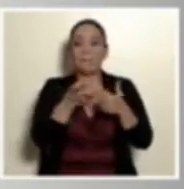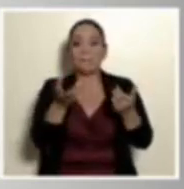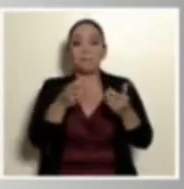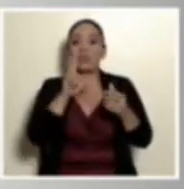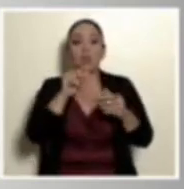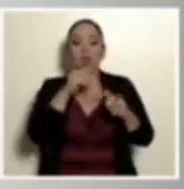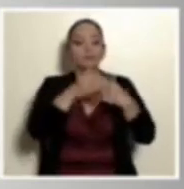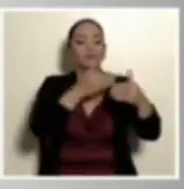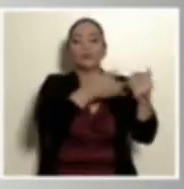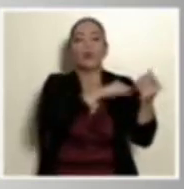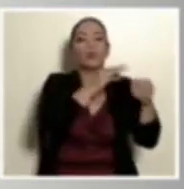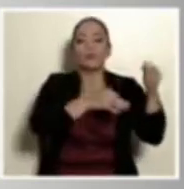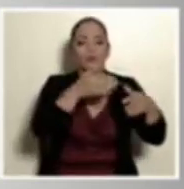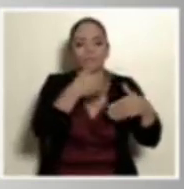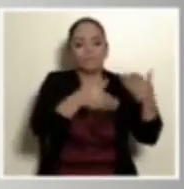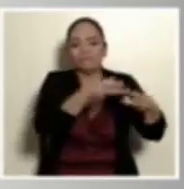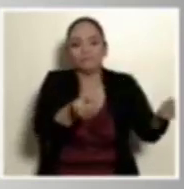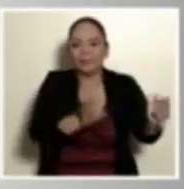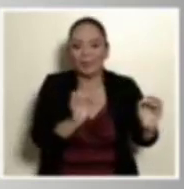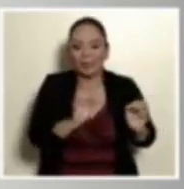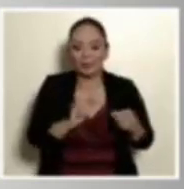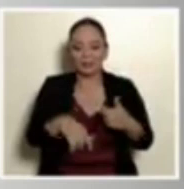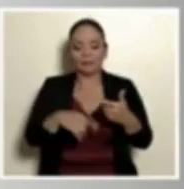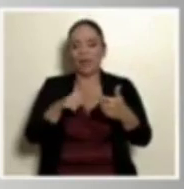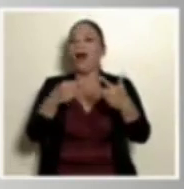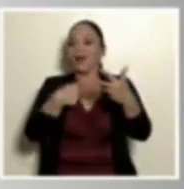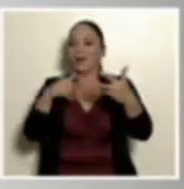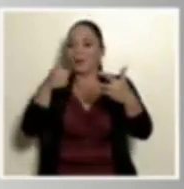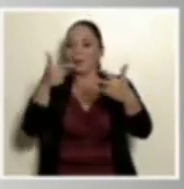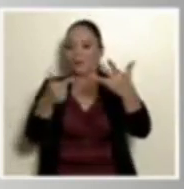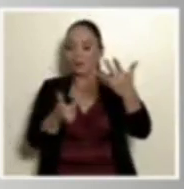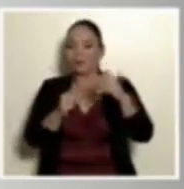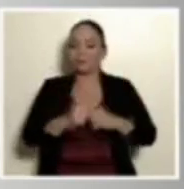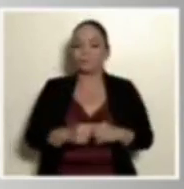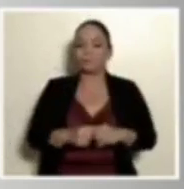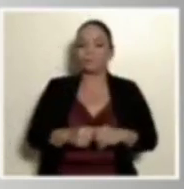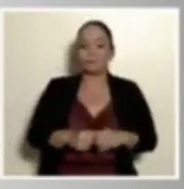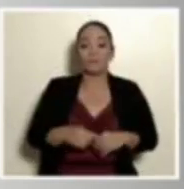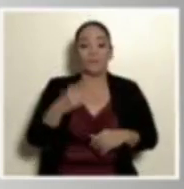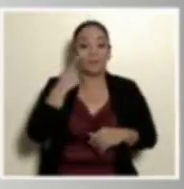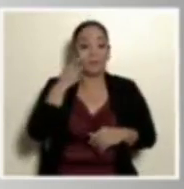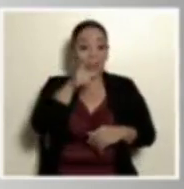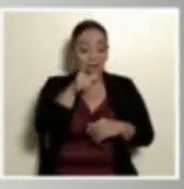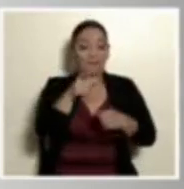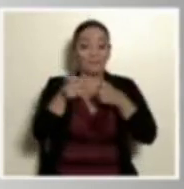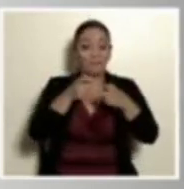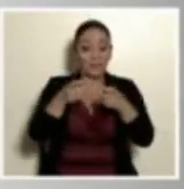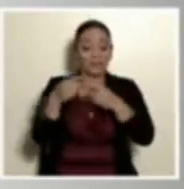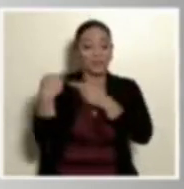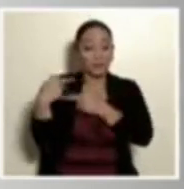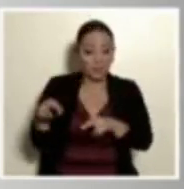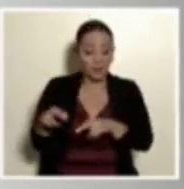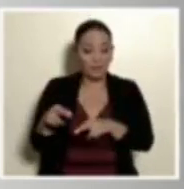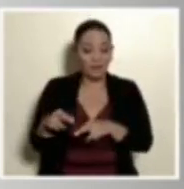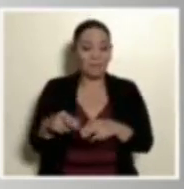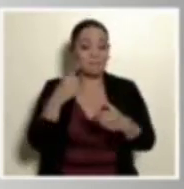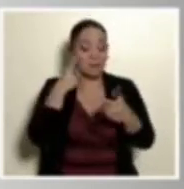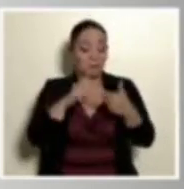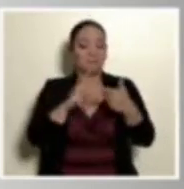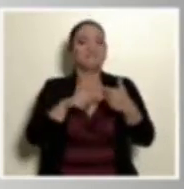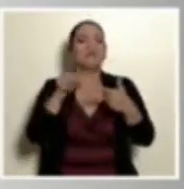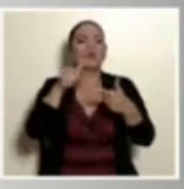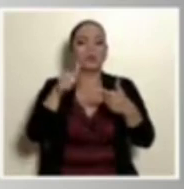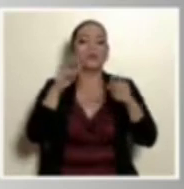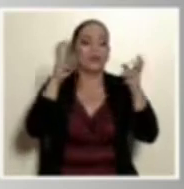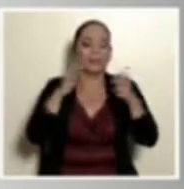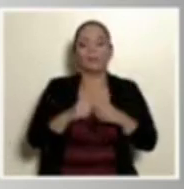avanzan. Ese manejo irresponsable también incluye temas como aumentos de salarios